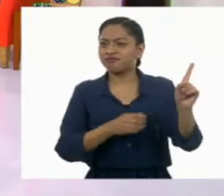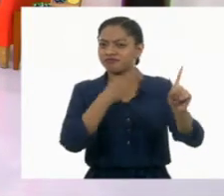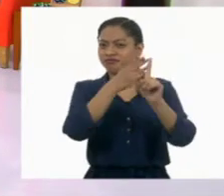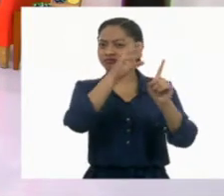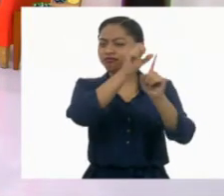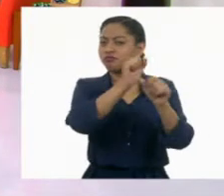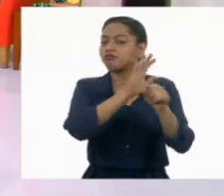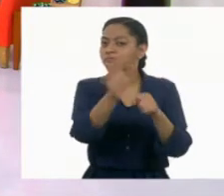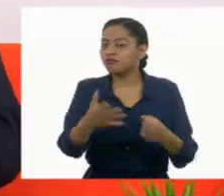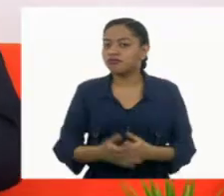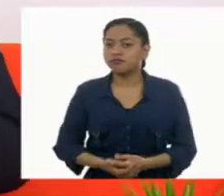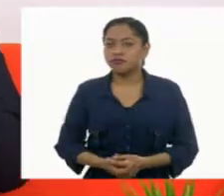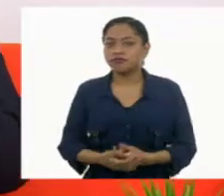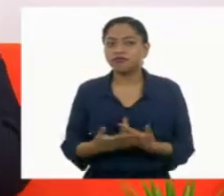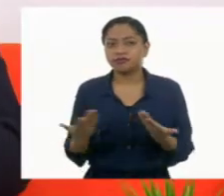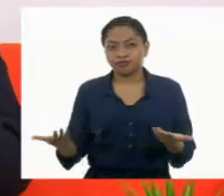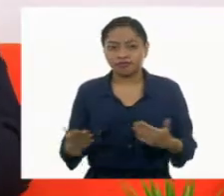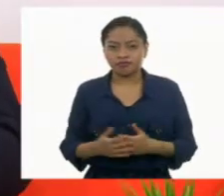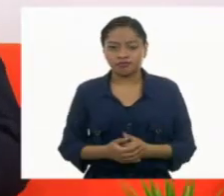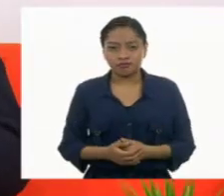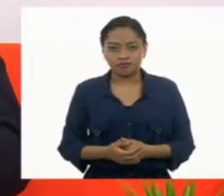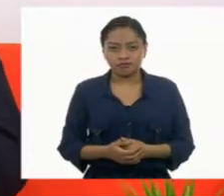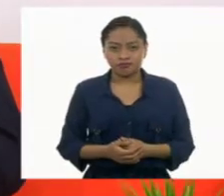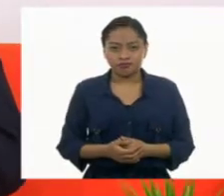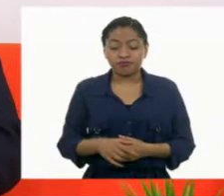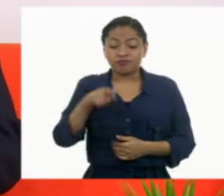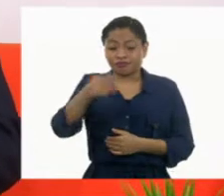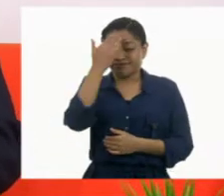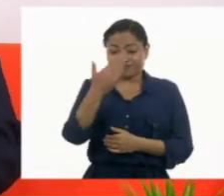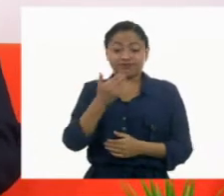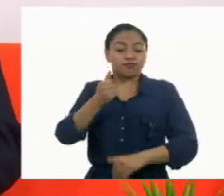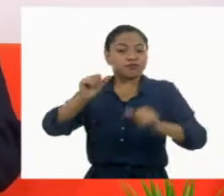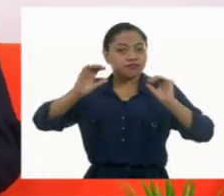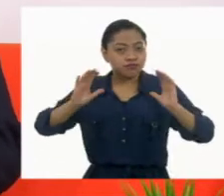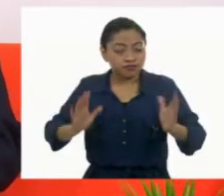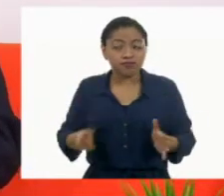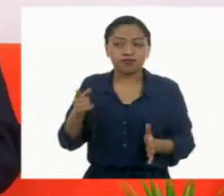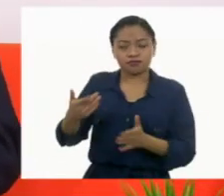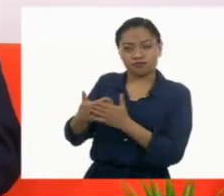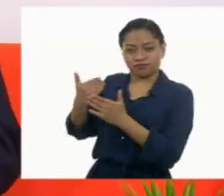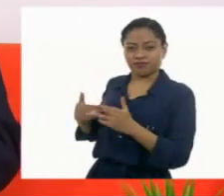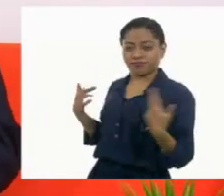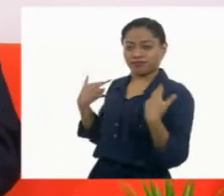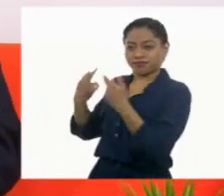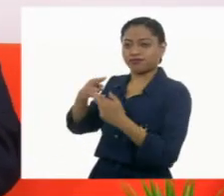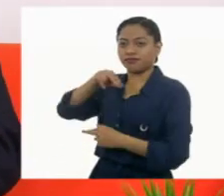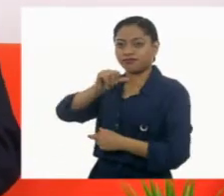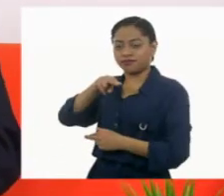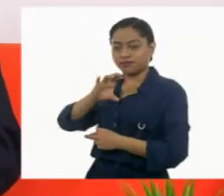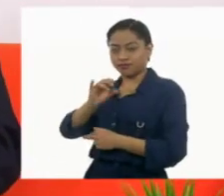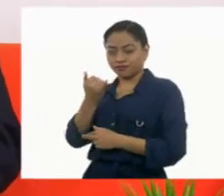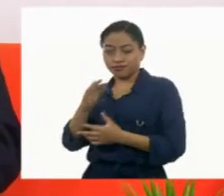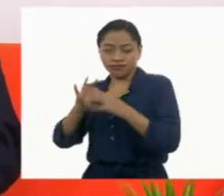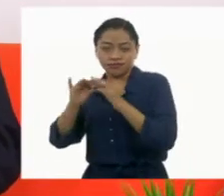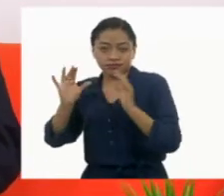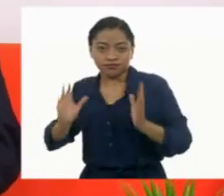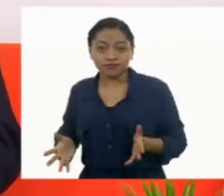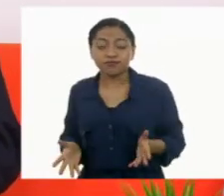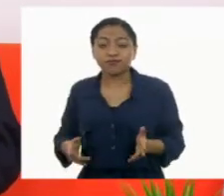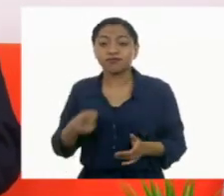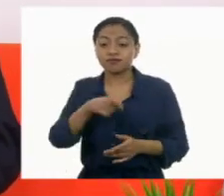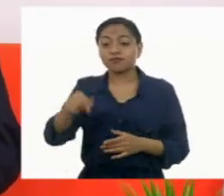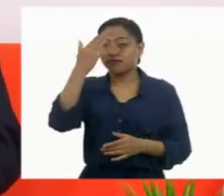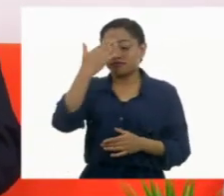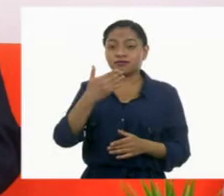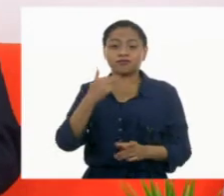retos? Pues la consolidación de estas habilidades que nos comentaba la maestra Nancy, de la lectura y la escritura, están basadas,